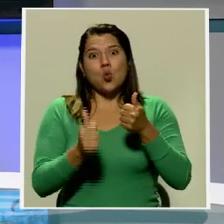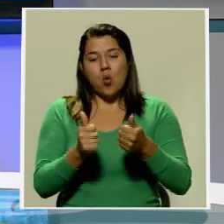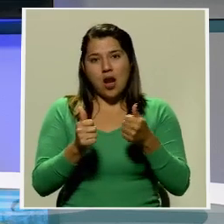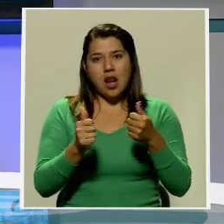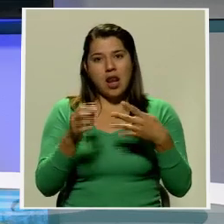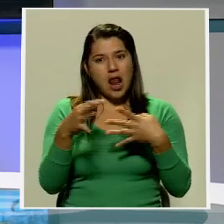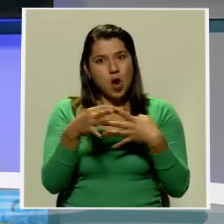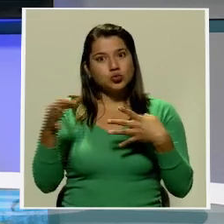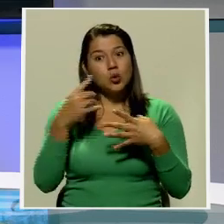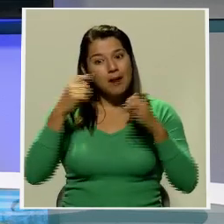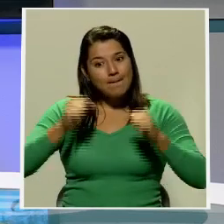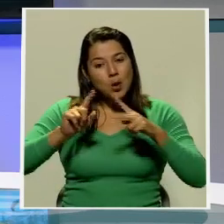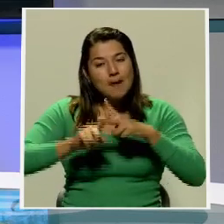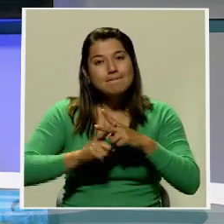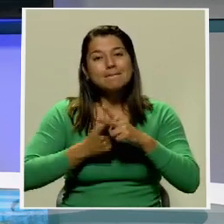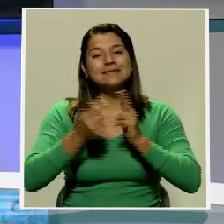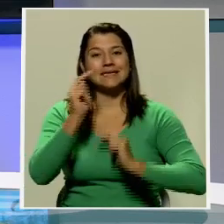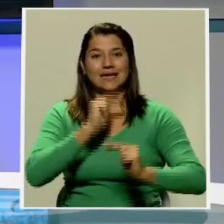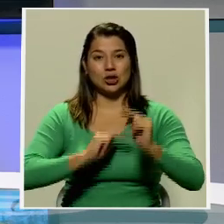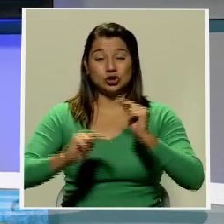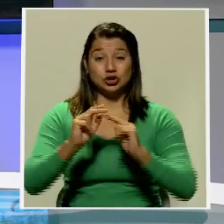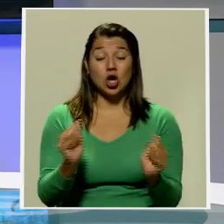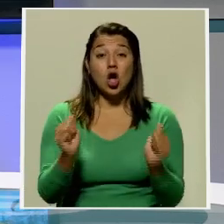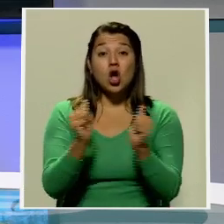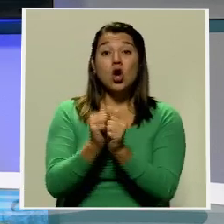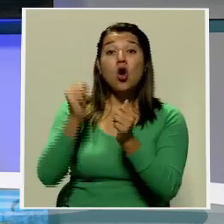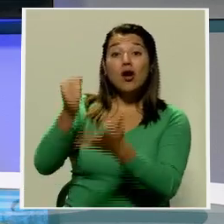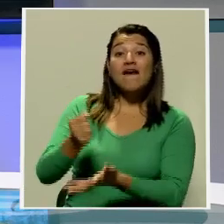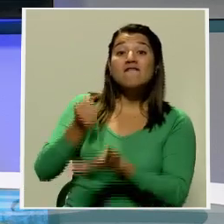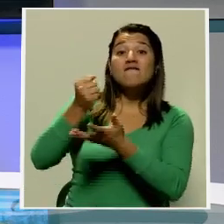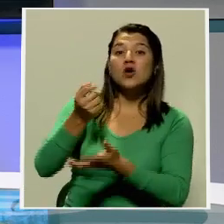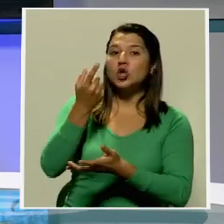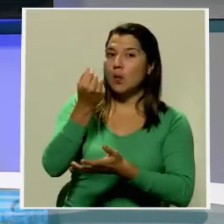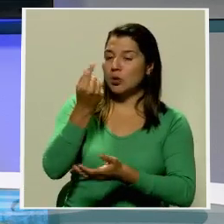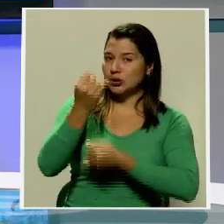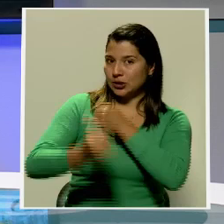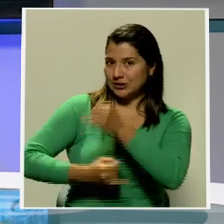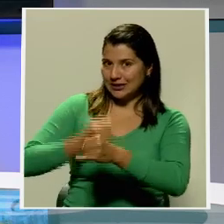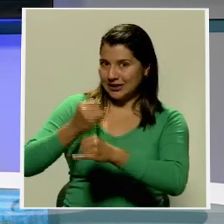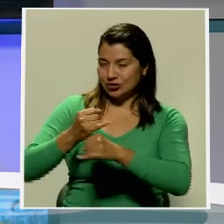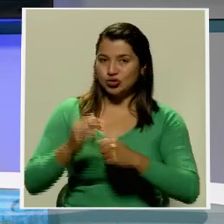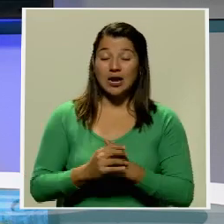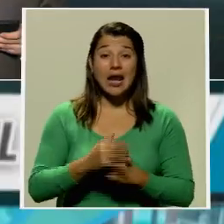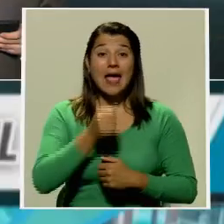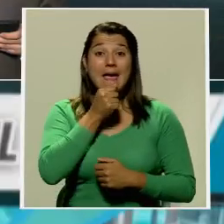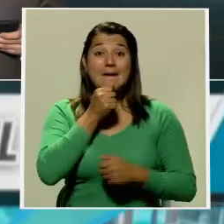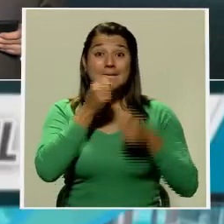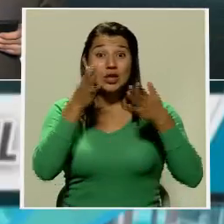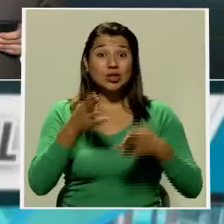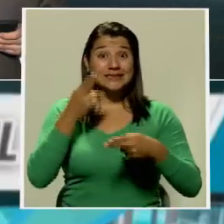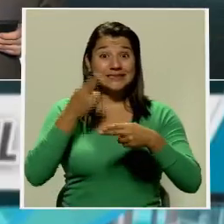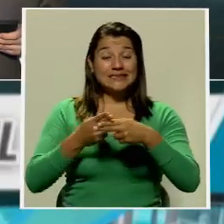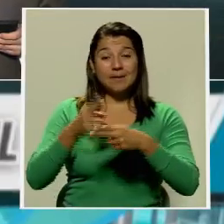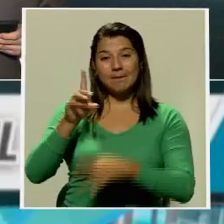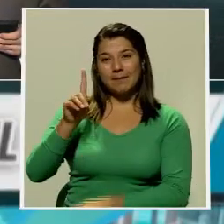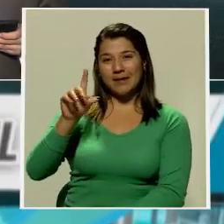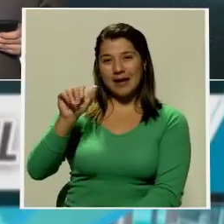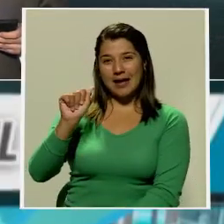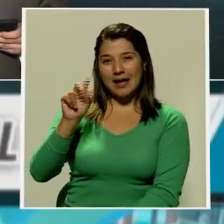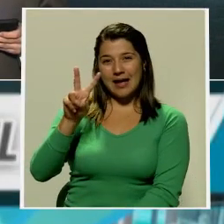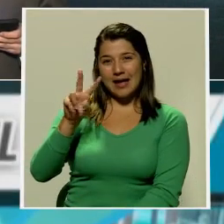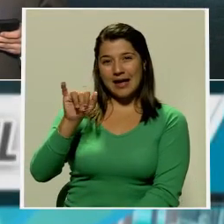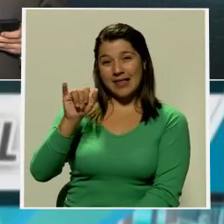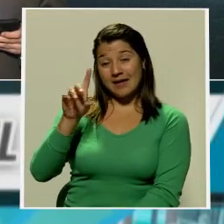empezar las negociaciones con el Fondo Monetario Internacional. El periodista David Roversi nos trae